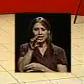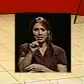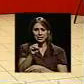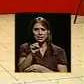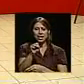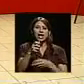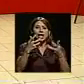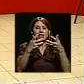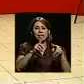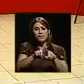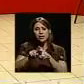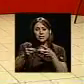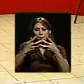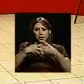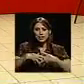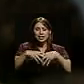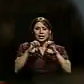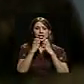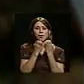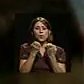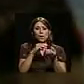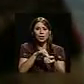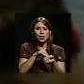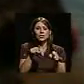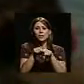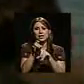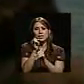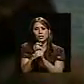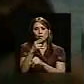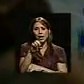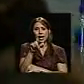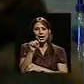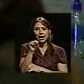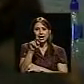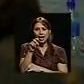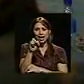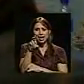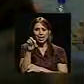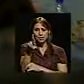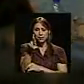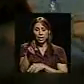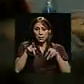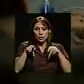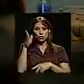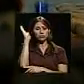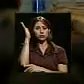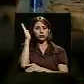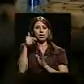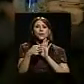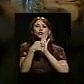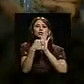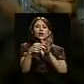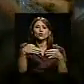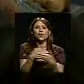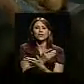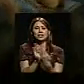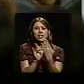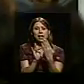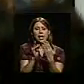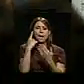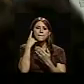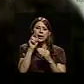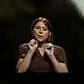empresas de equipo médico, el Instituto Helen Keller, entre otros. Los expositores mostraron las nuevas técnicas y tecnologías